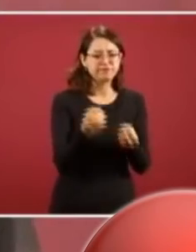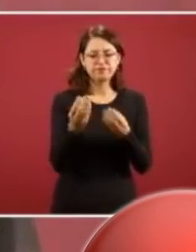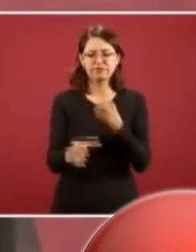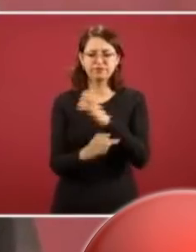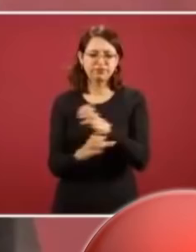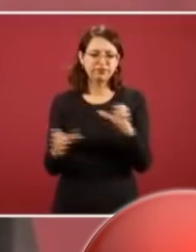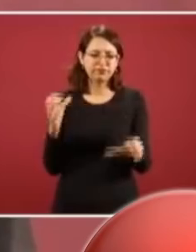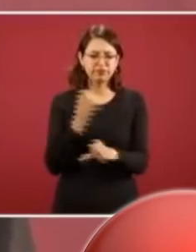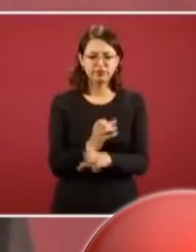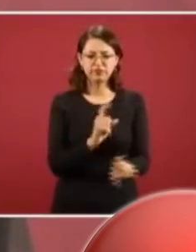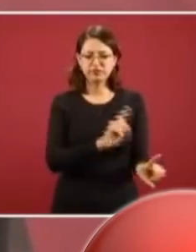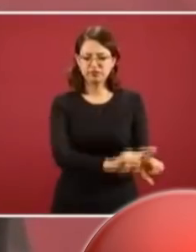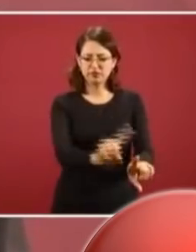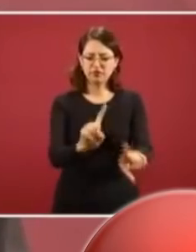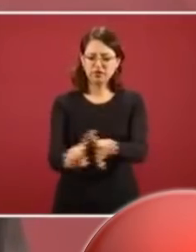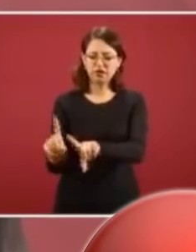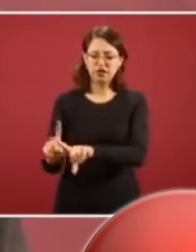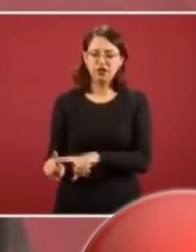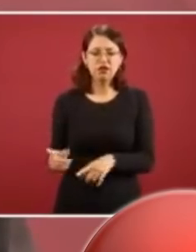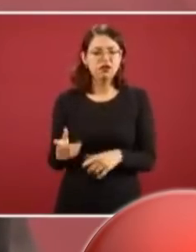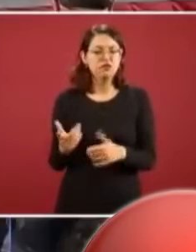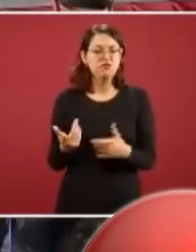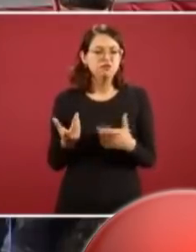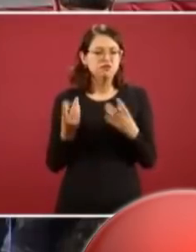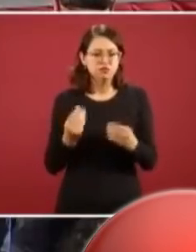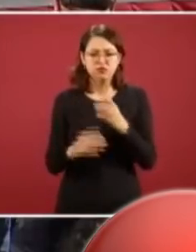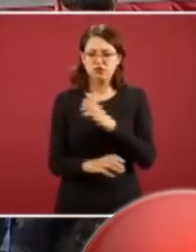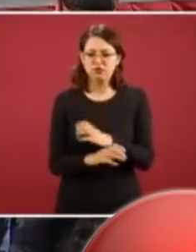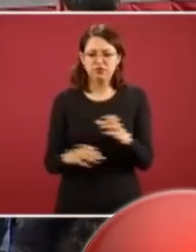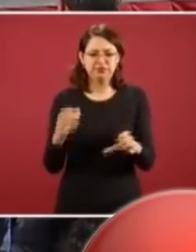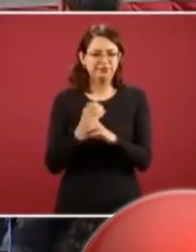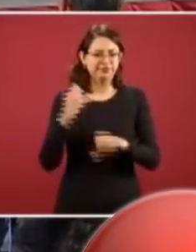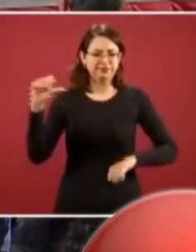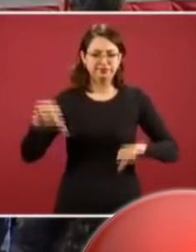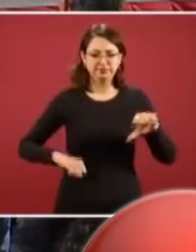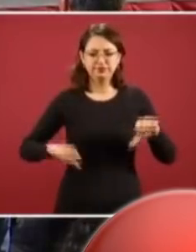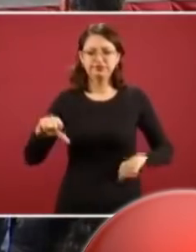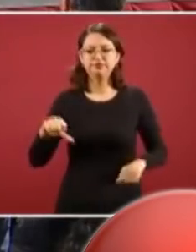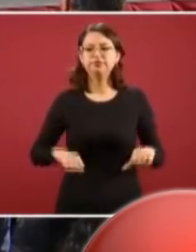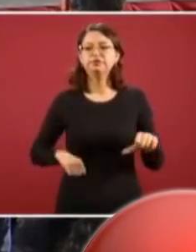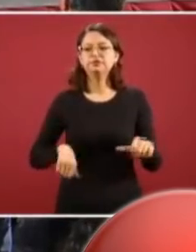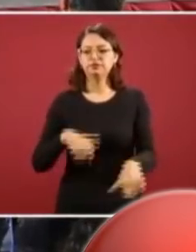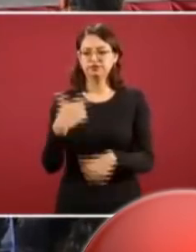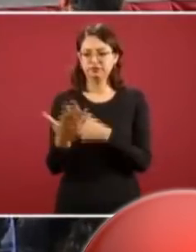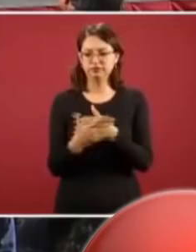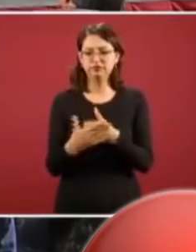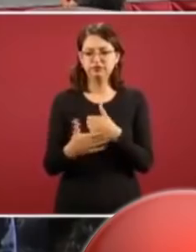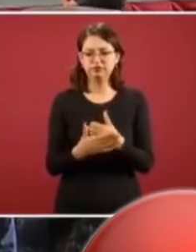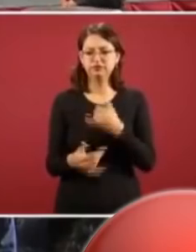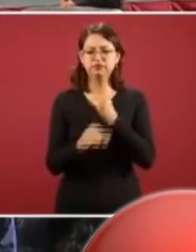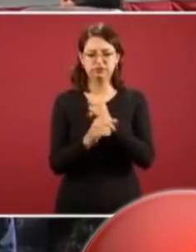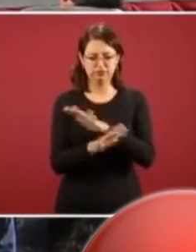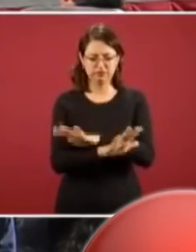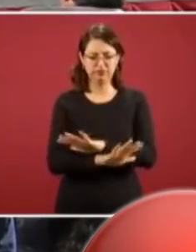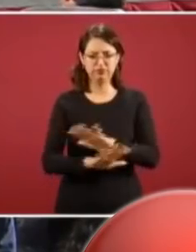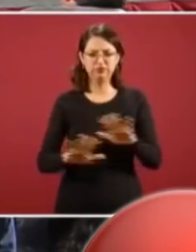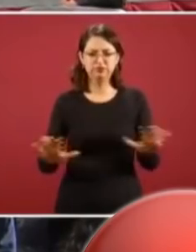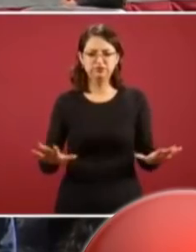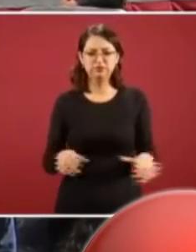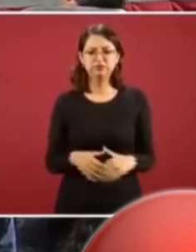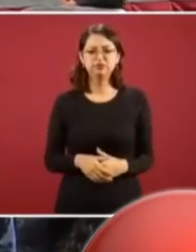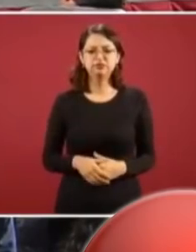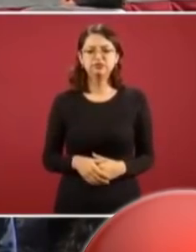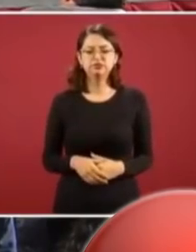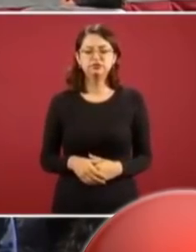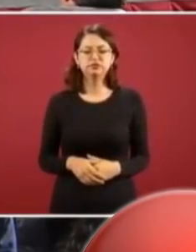domésticos a afectados, en fin, todo un informe sobre esto. Y si se